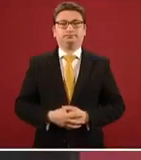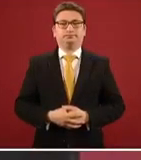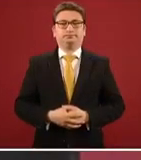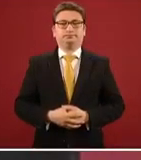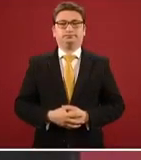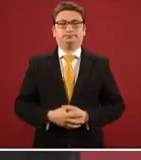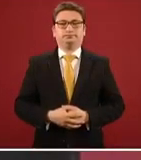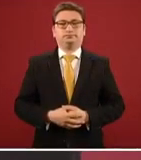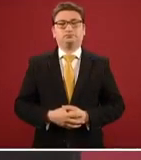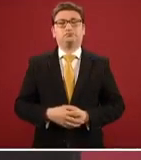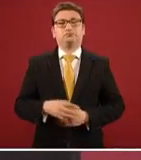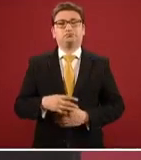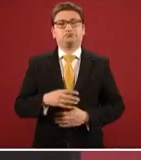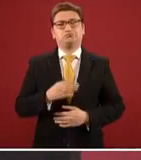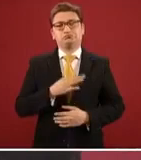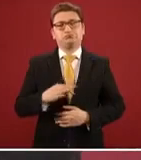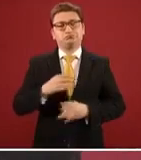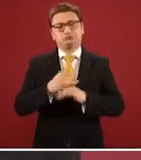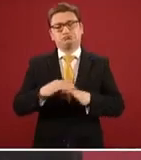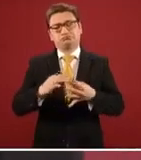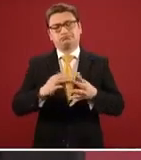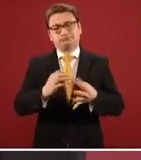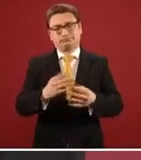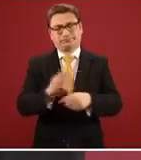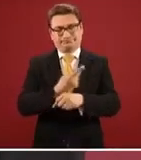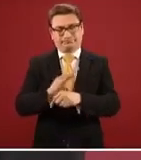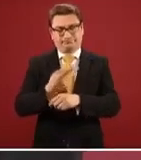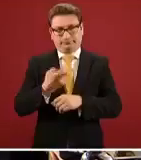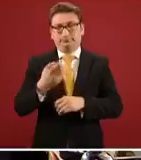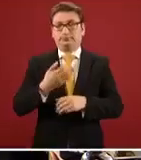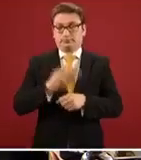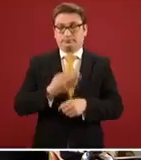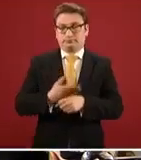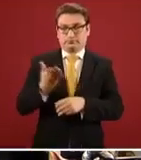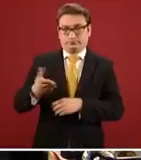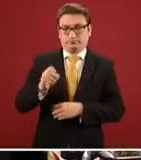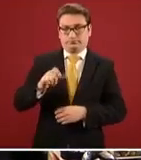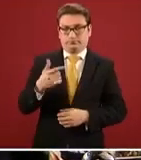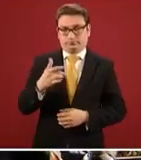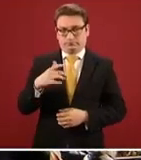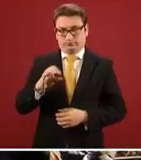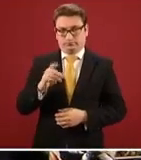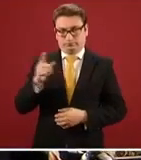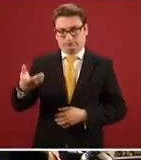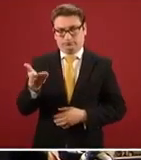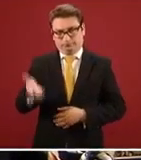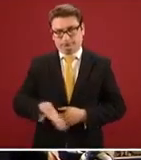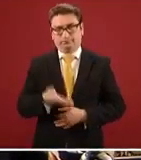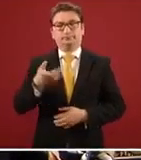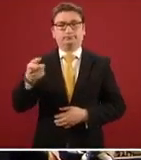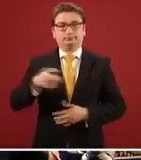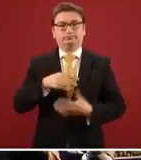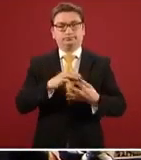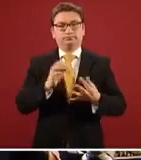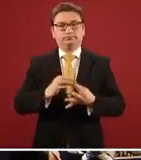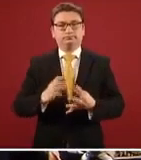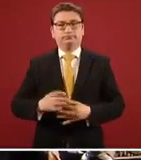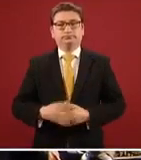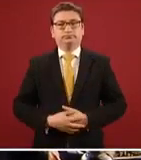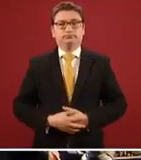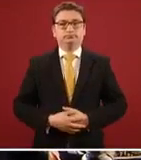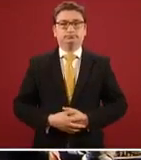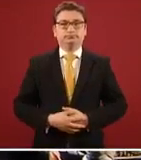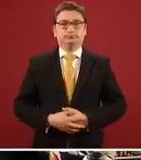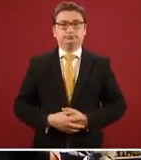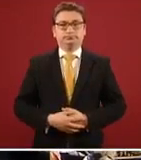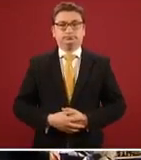de dar a conocer lo que está pasando. Entonces, vamos a darle a Santiago la palabra para que él